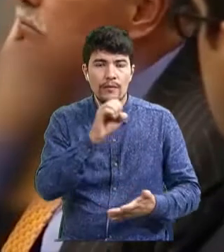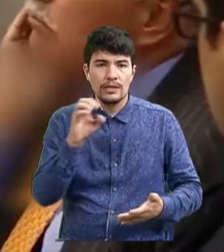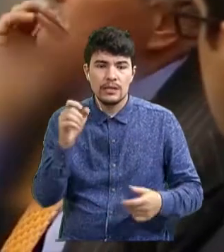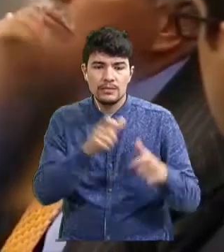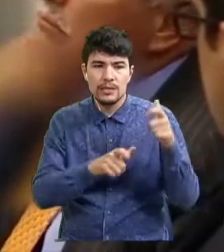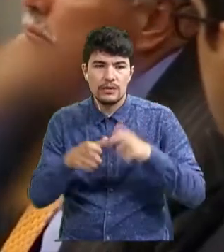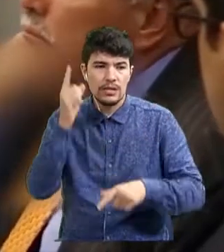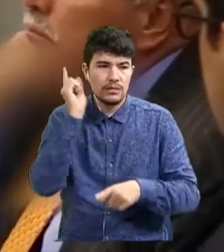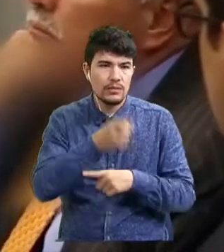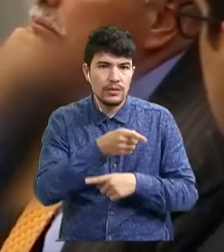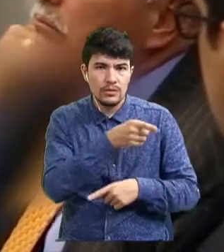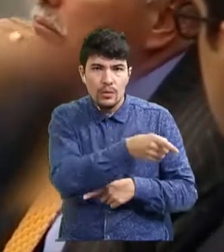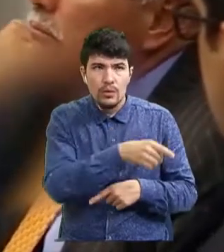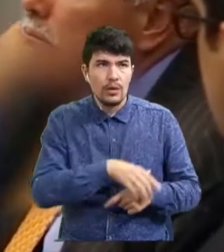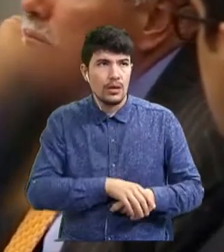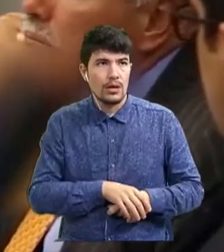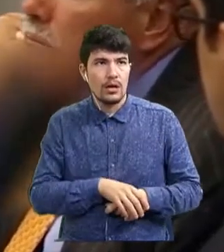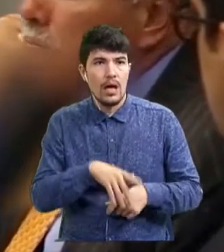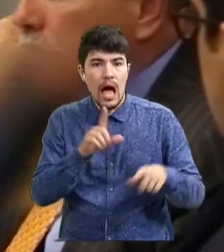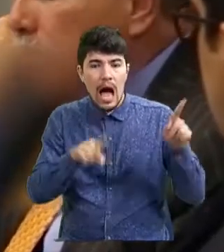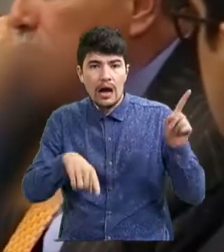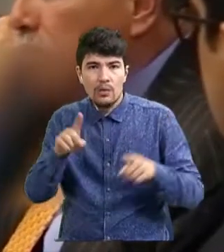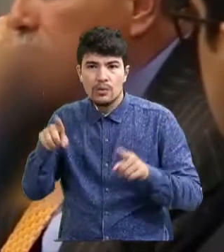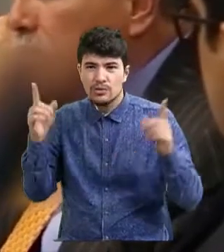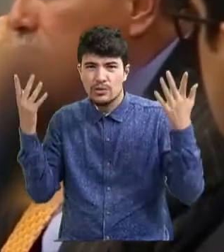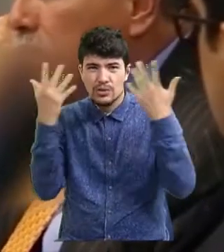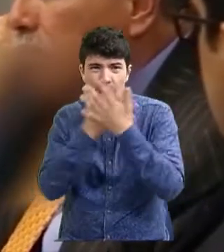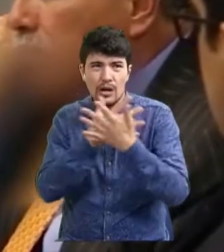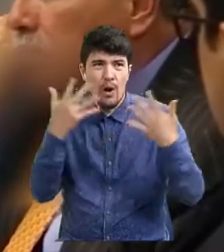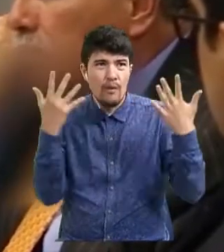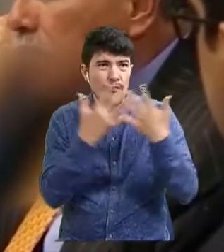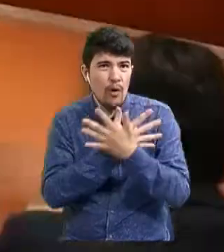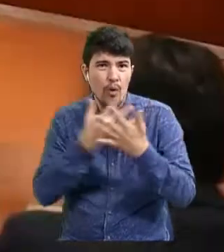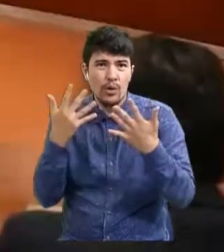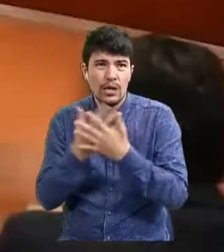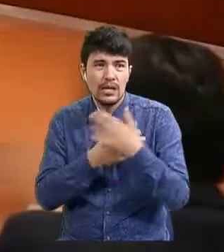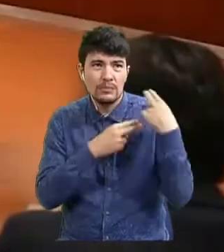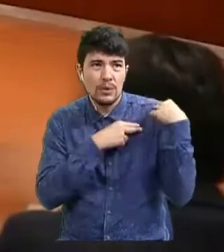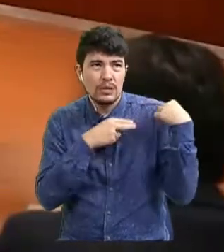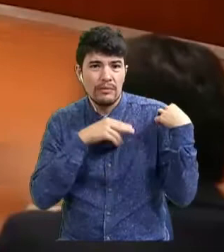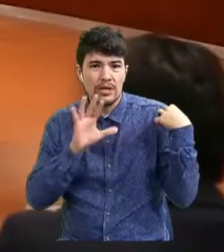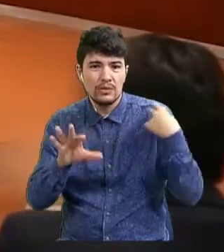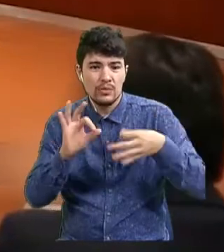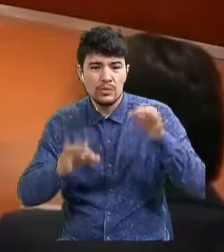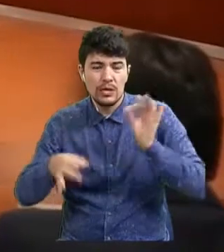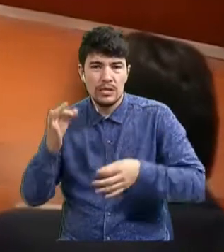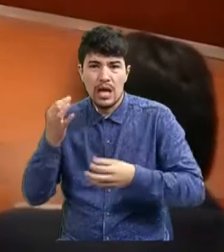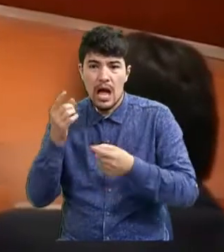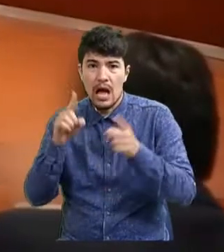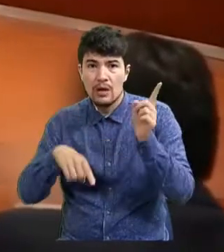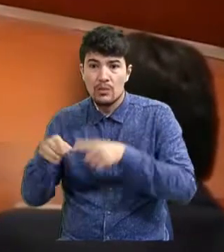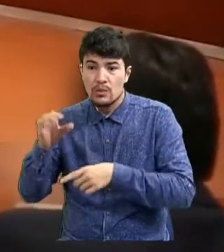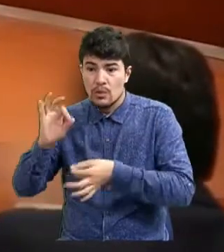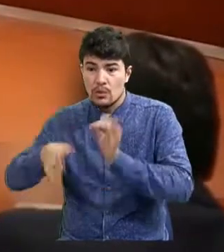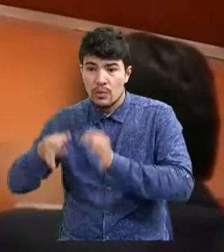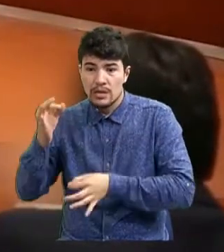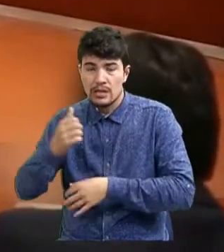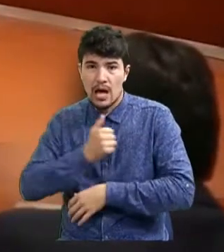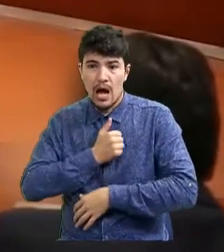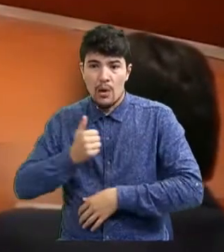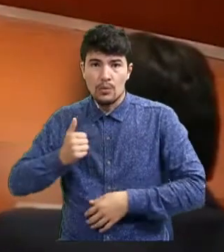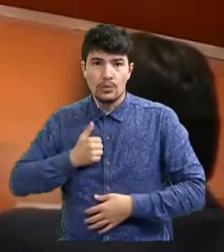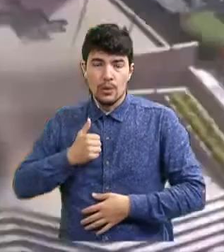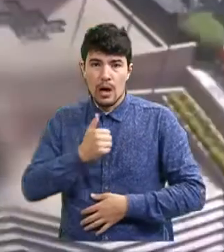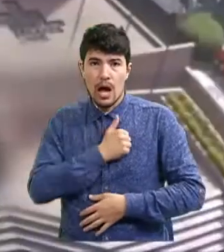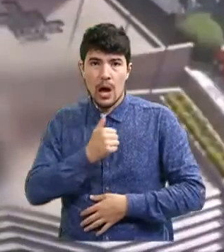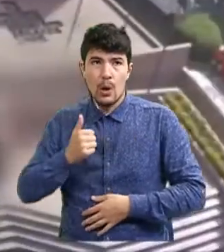nominadores. A veces no se confunden las funciones de los jueces. Es decir, muchas veces el juez es autónomo